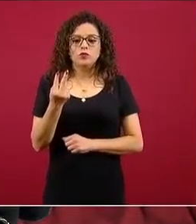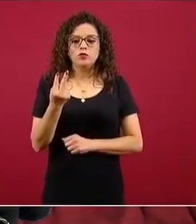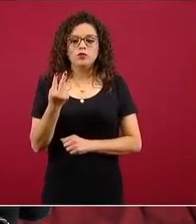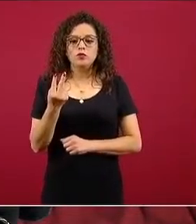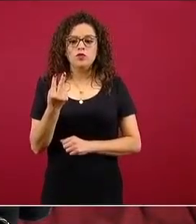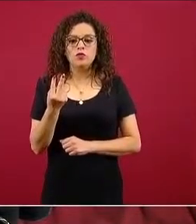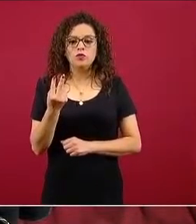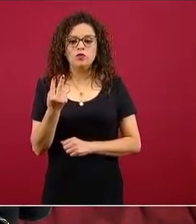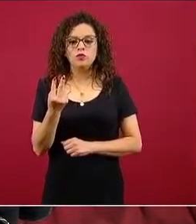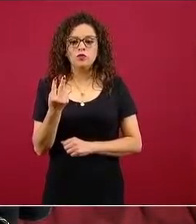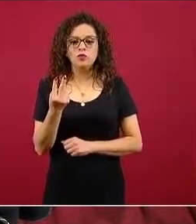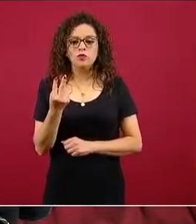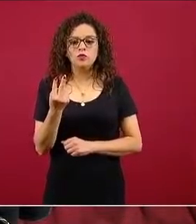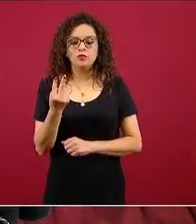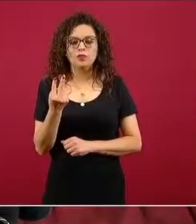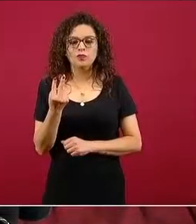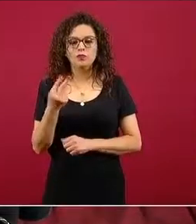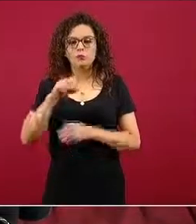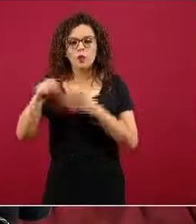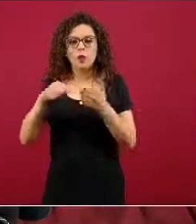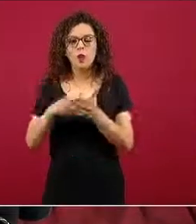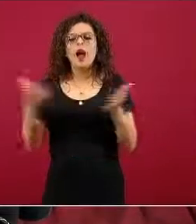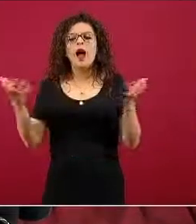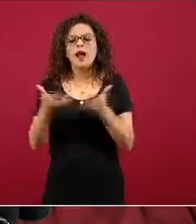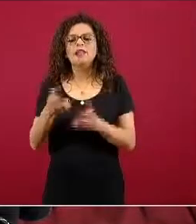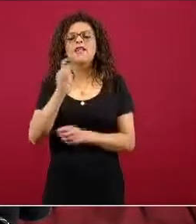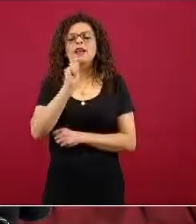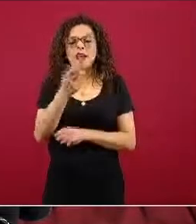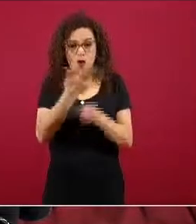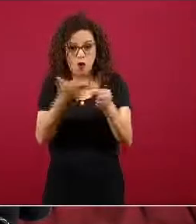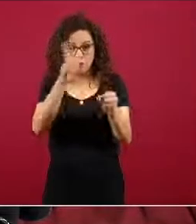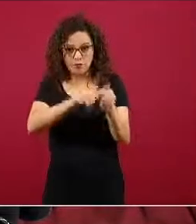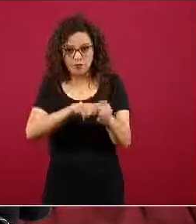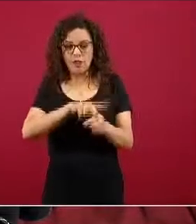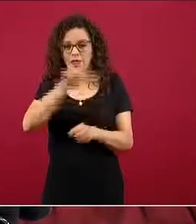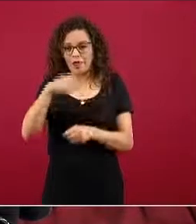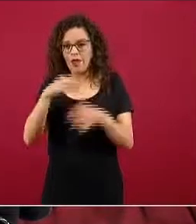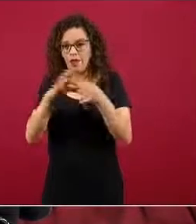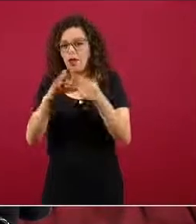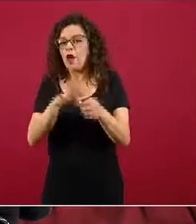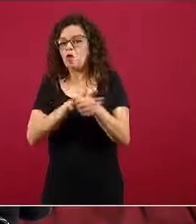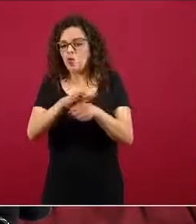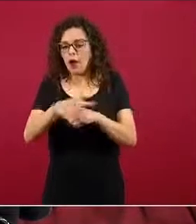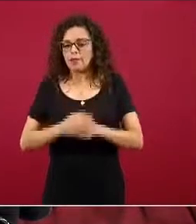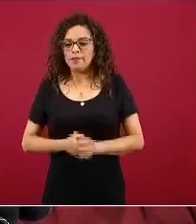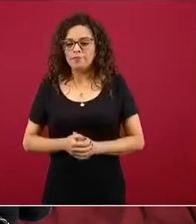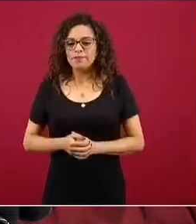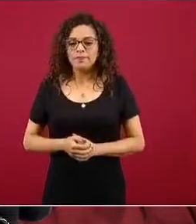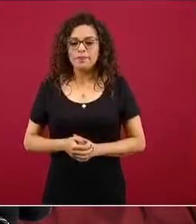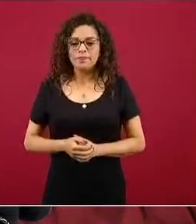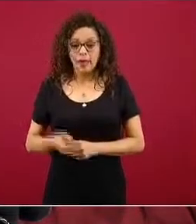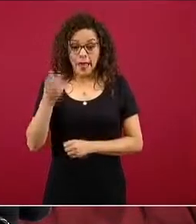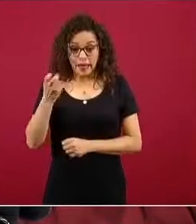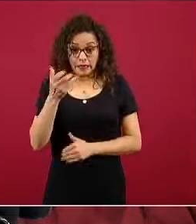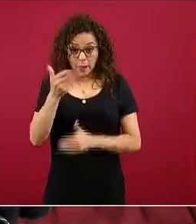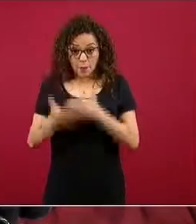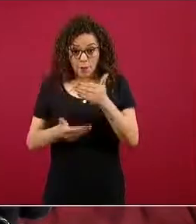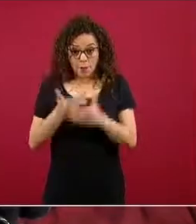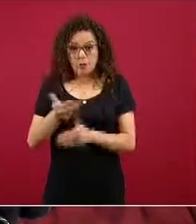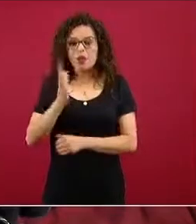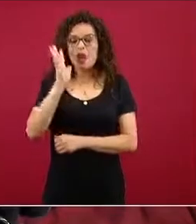donde se realizará lo siguiente. Enseguida comento cuáles son las otras 2 unidades. Ya el proceso ha sido también